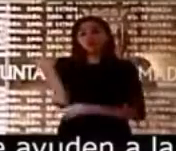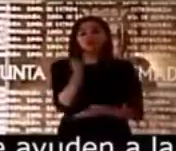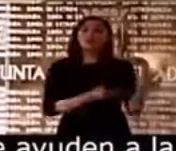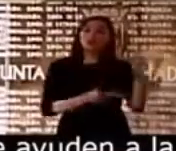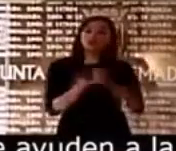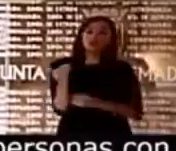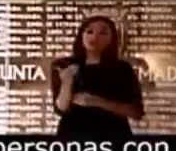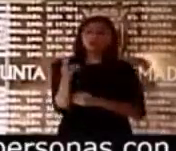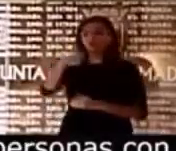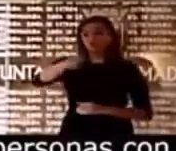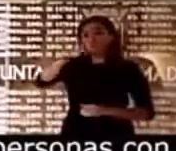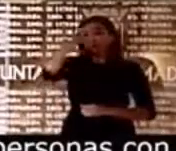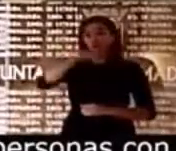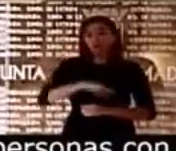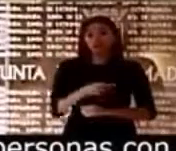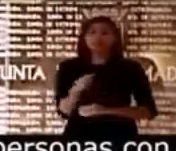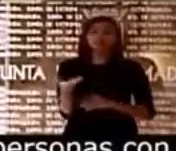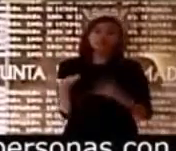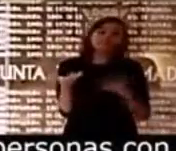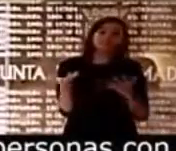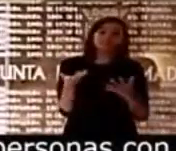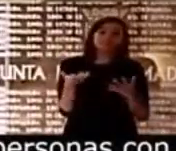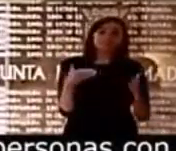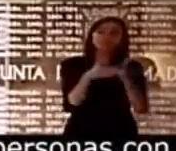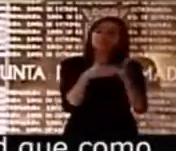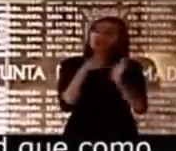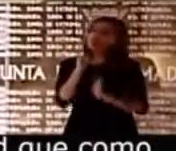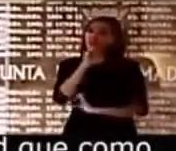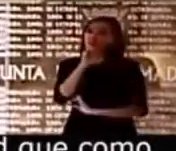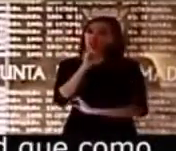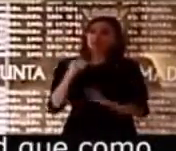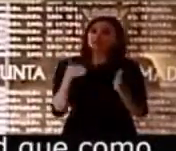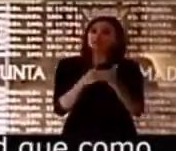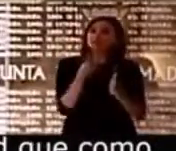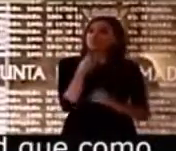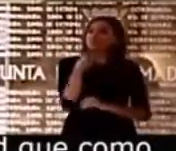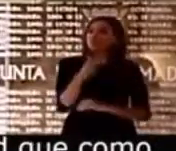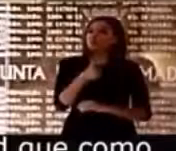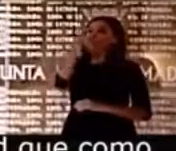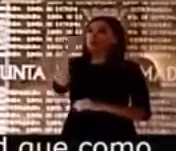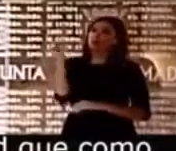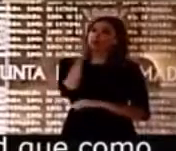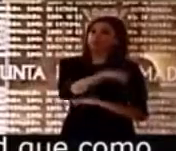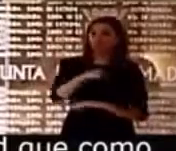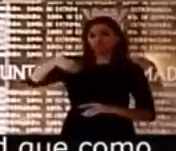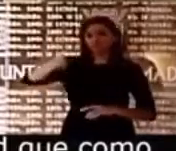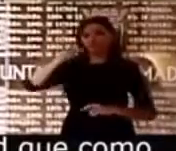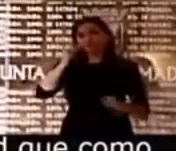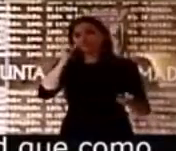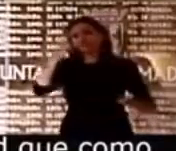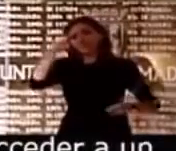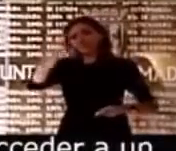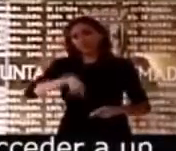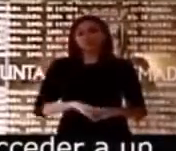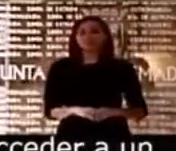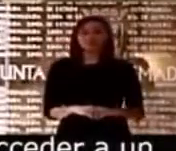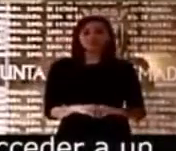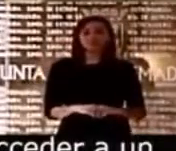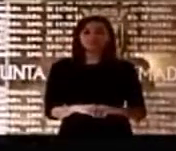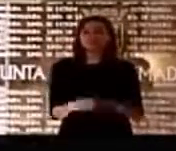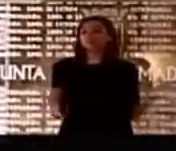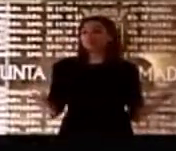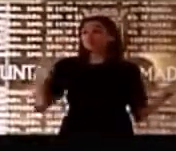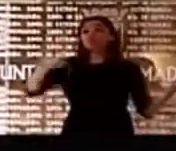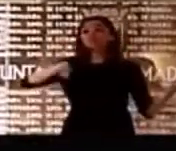discapacidad que, como saben, tienen pues mayor dificultades a la hora de acceder a un puesto de trabajo. En ese sentido, he de decirle, como